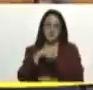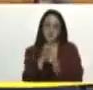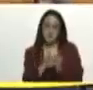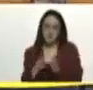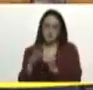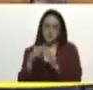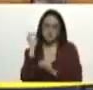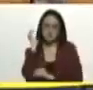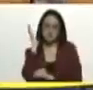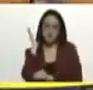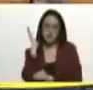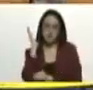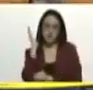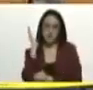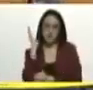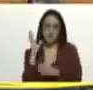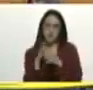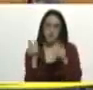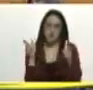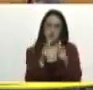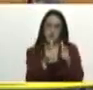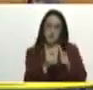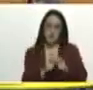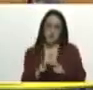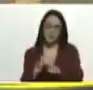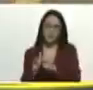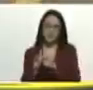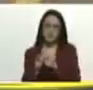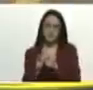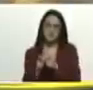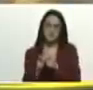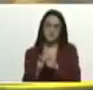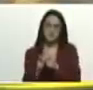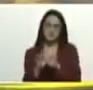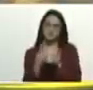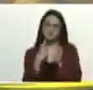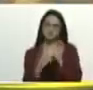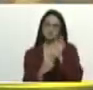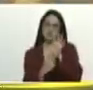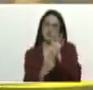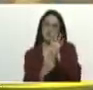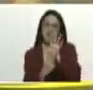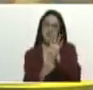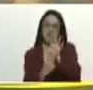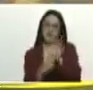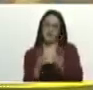foros, en todas estas reuniones, llevamos la verdad de nuestro país,